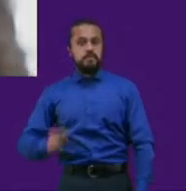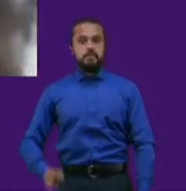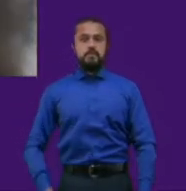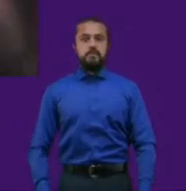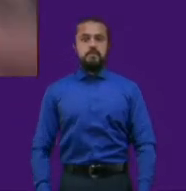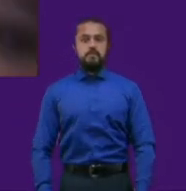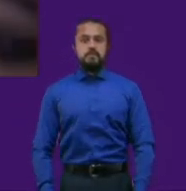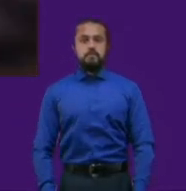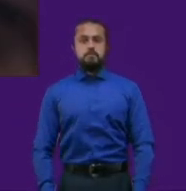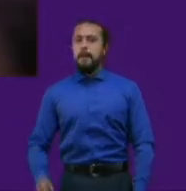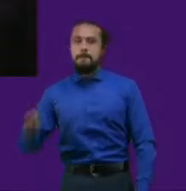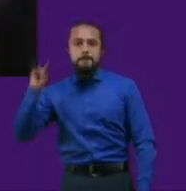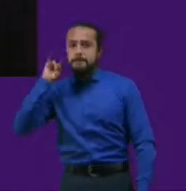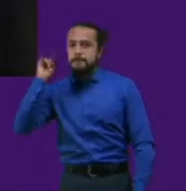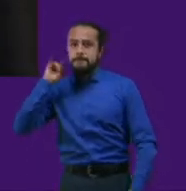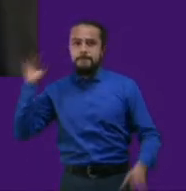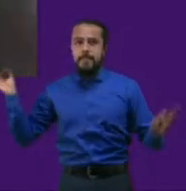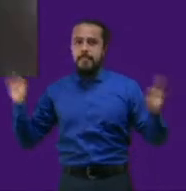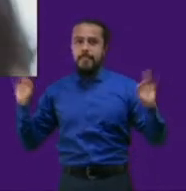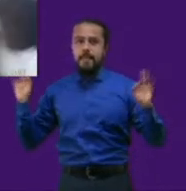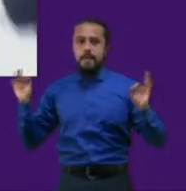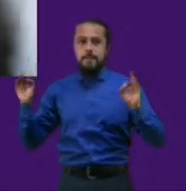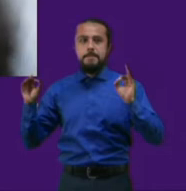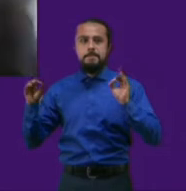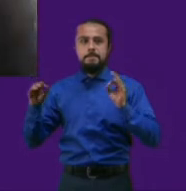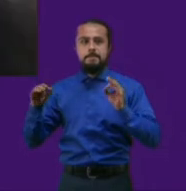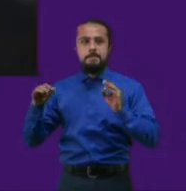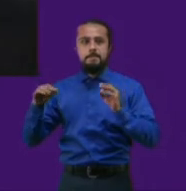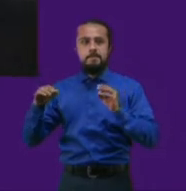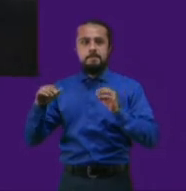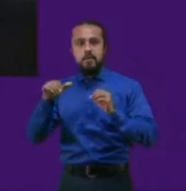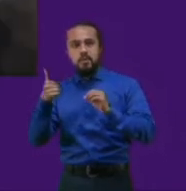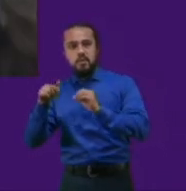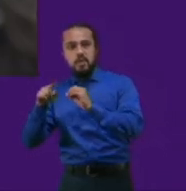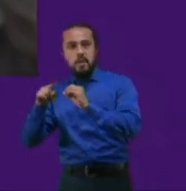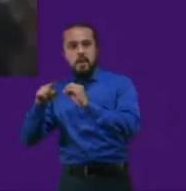Ilana, no se te está escuchando. Creo que tienes que quitar el mute del otro.